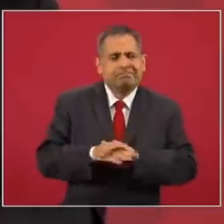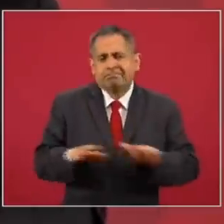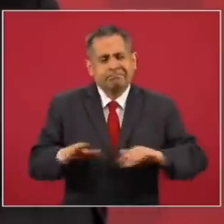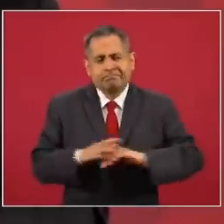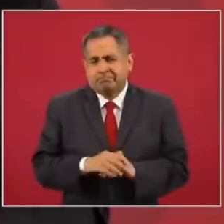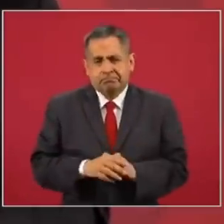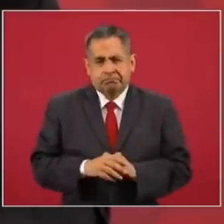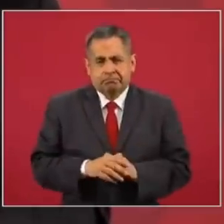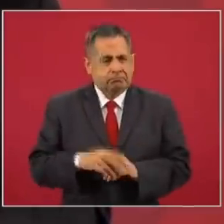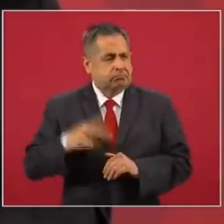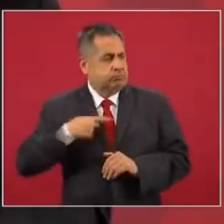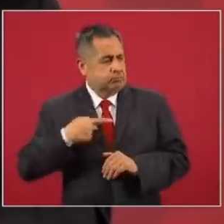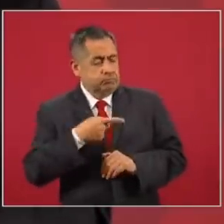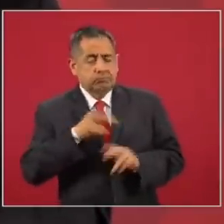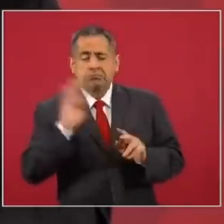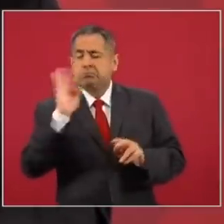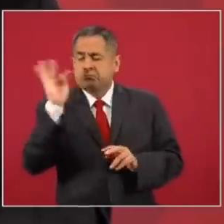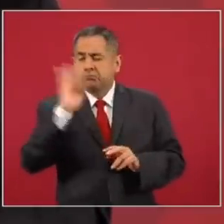buen empresario